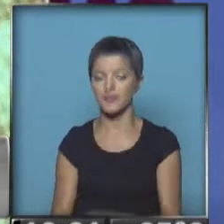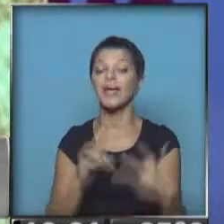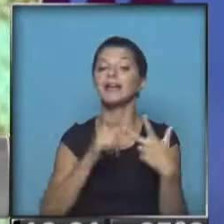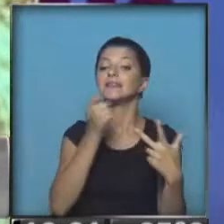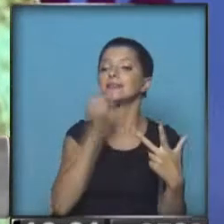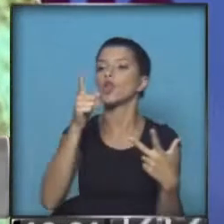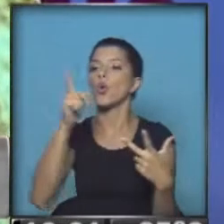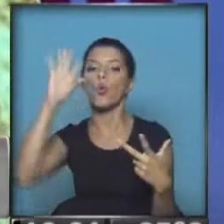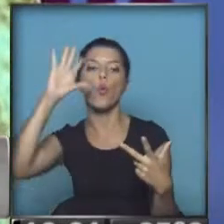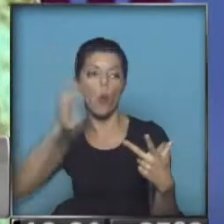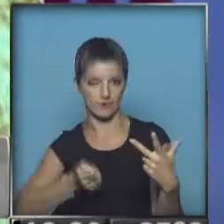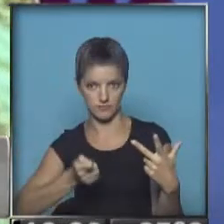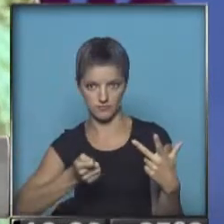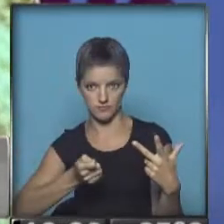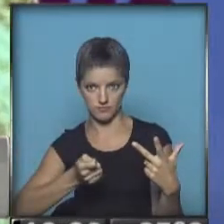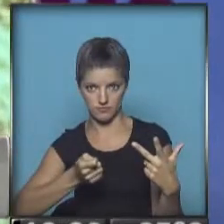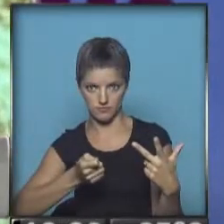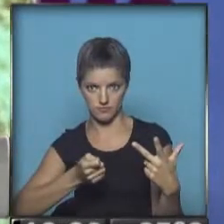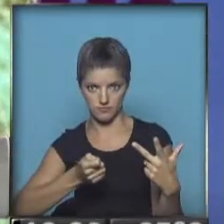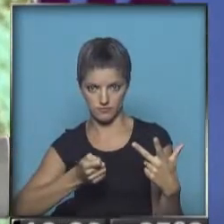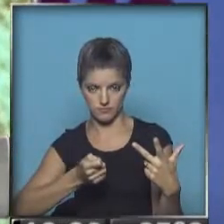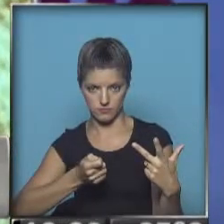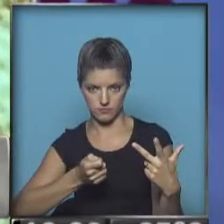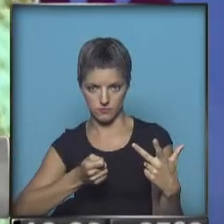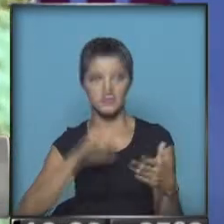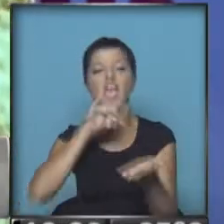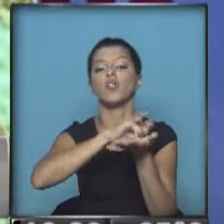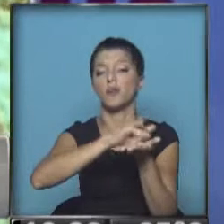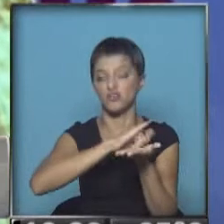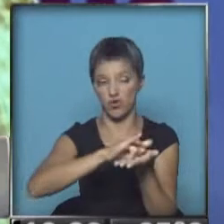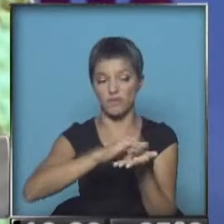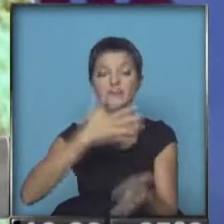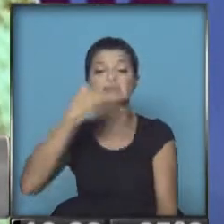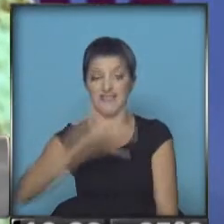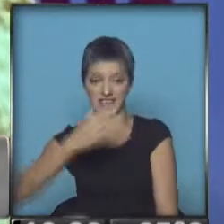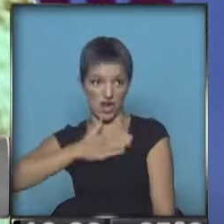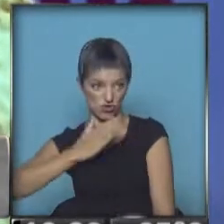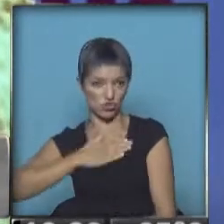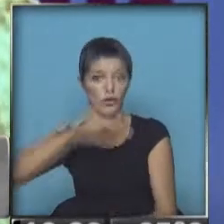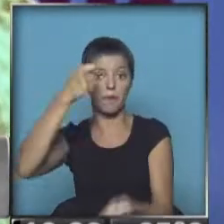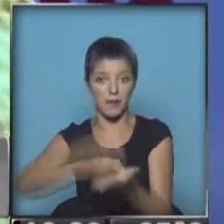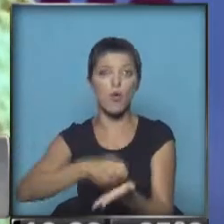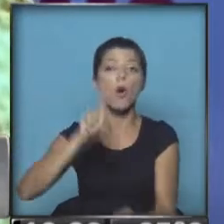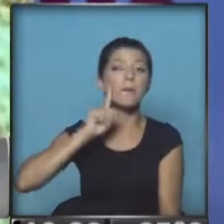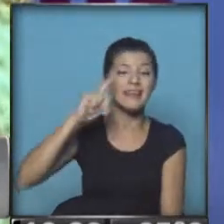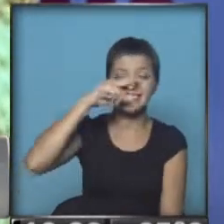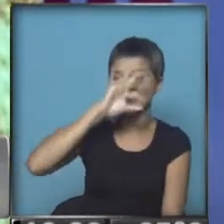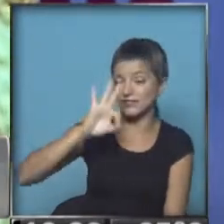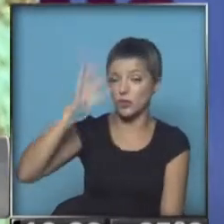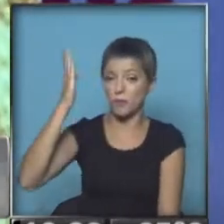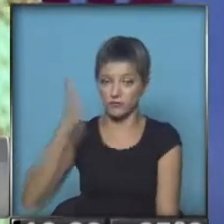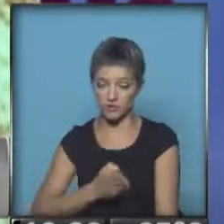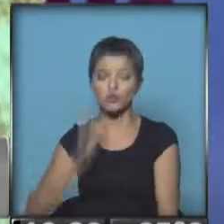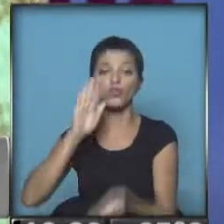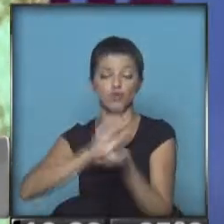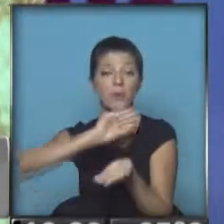un juez en Nueva York dictaminando pagar 1.700% en un caso de